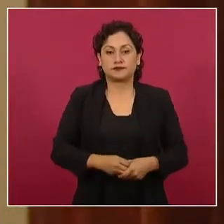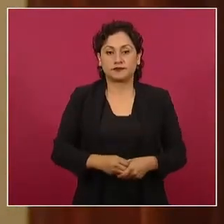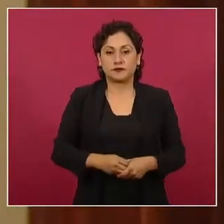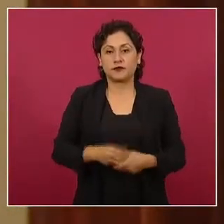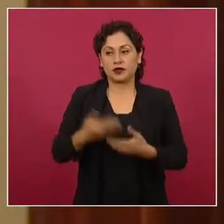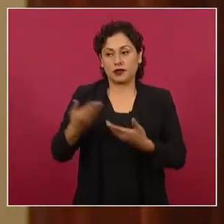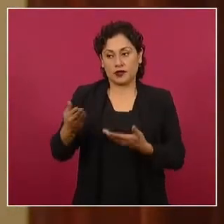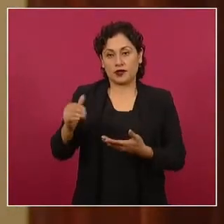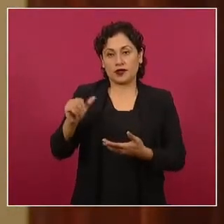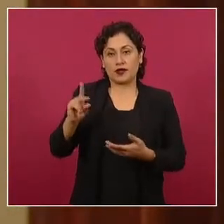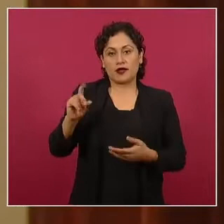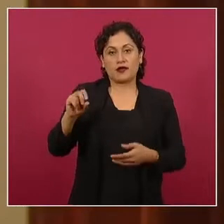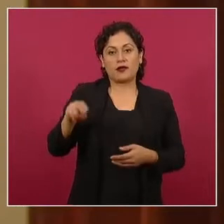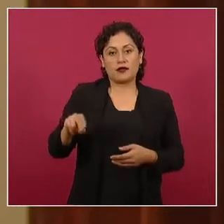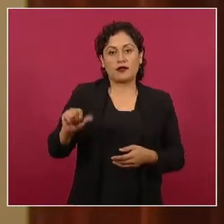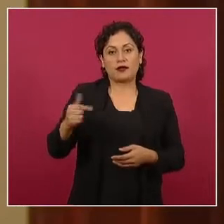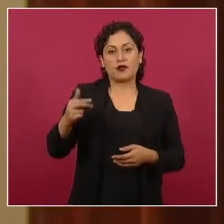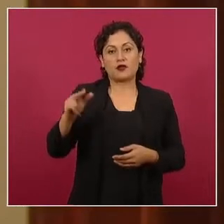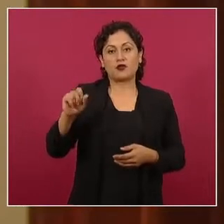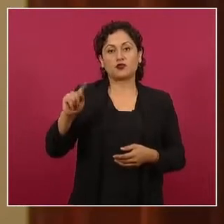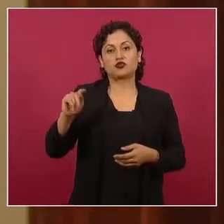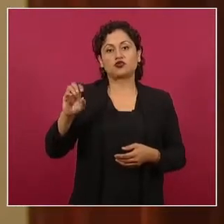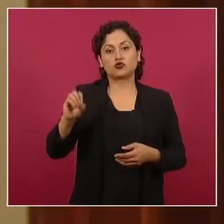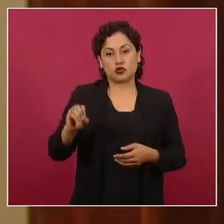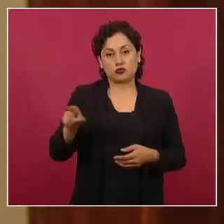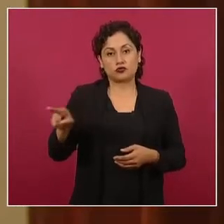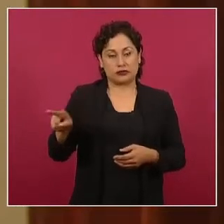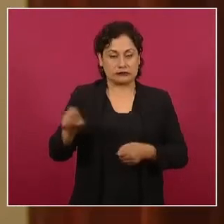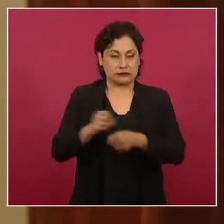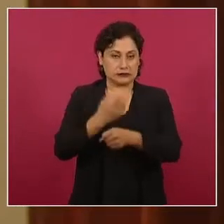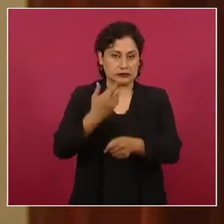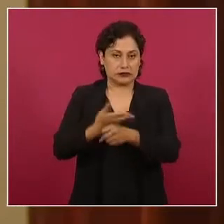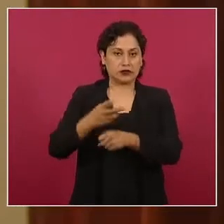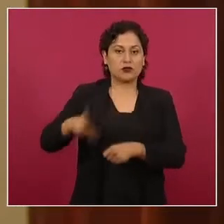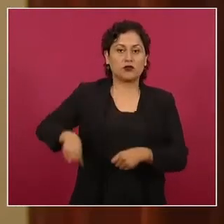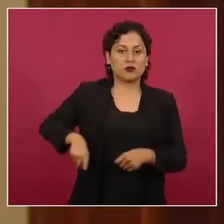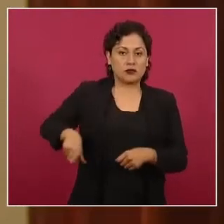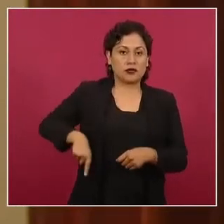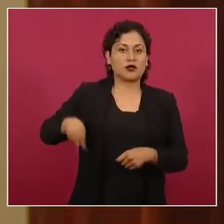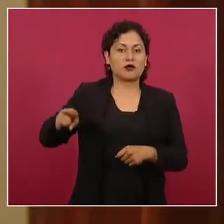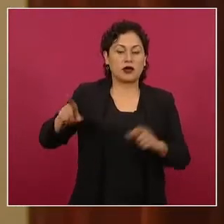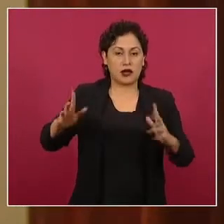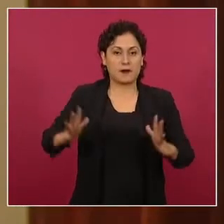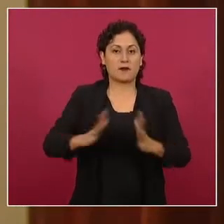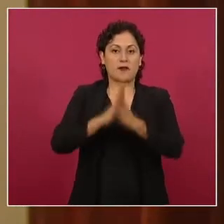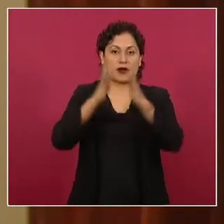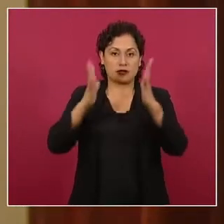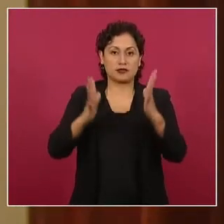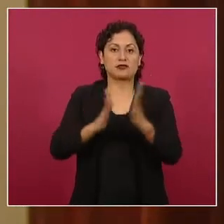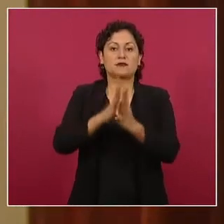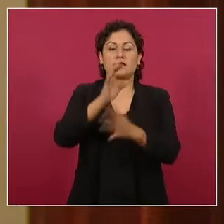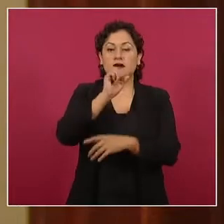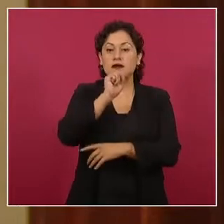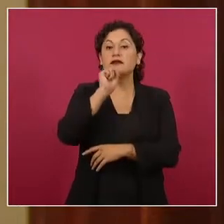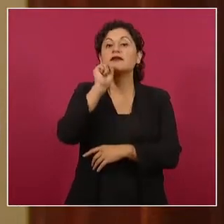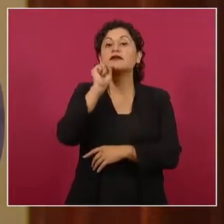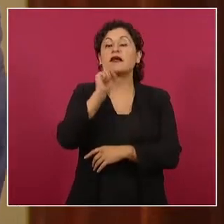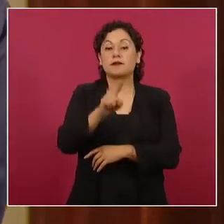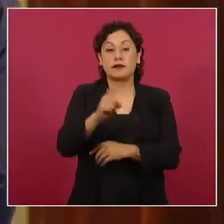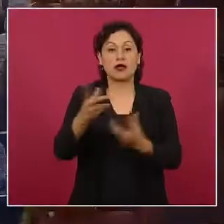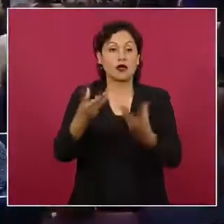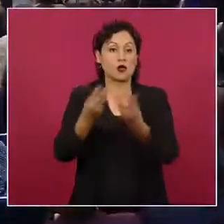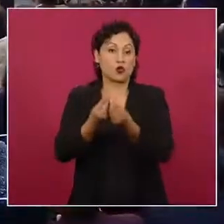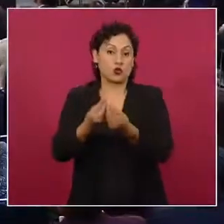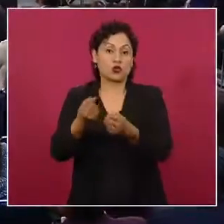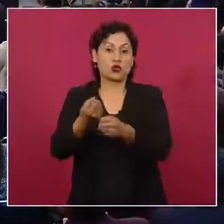Adán Augusto López Hernández, secretario de Gobernación. Va a participar también la secretaria